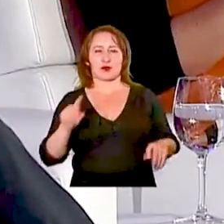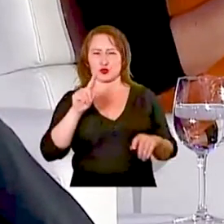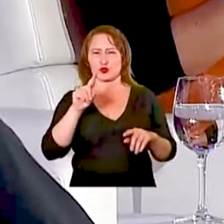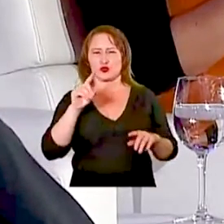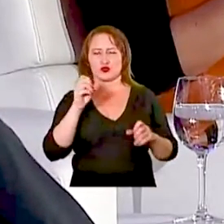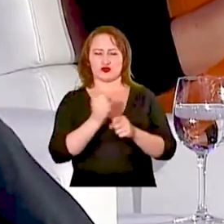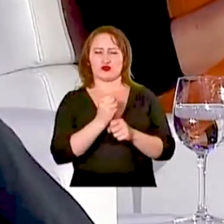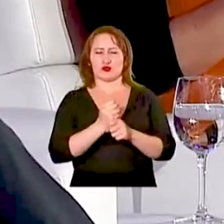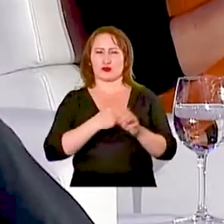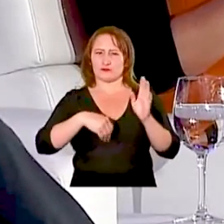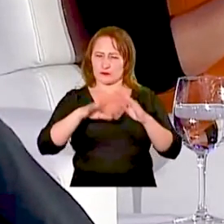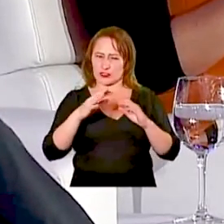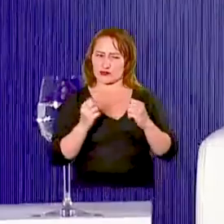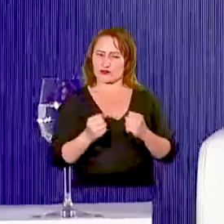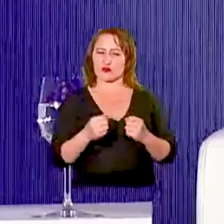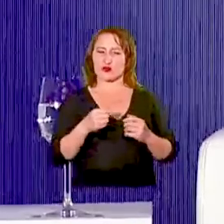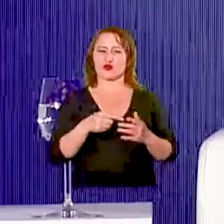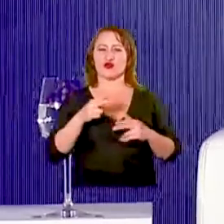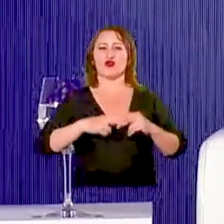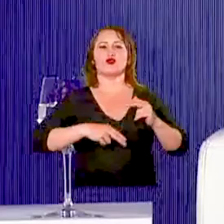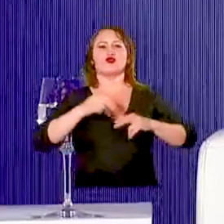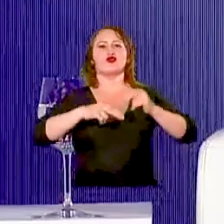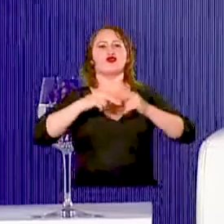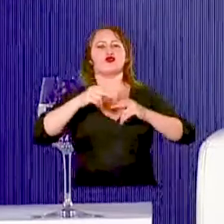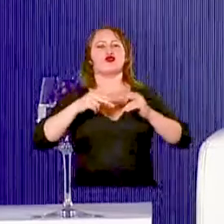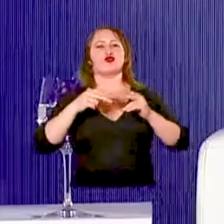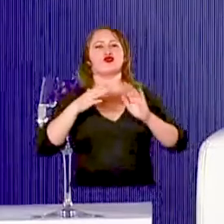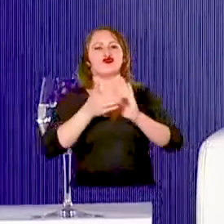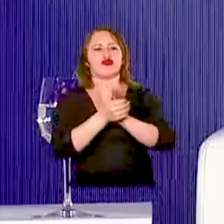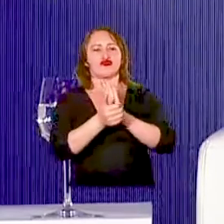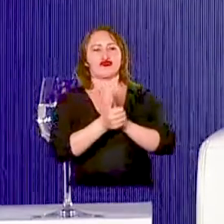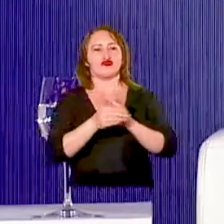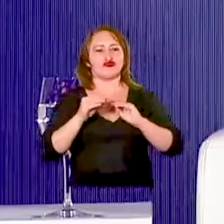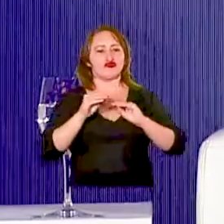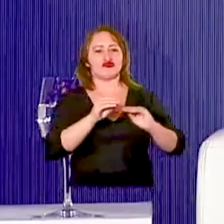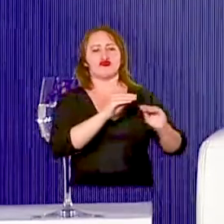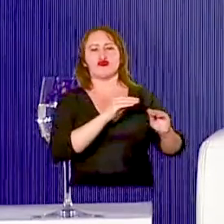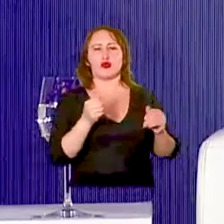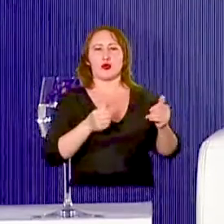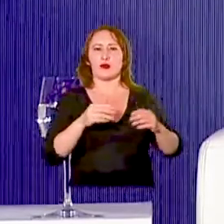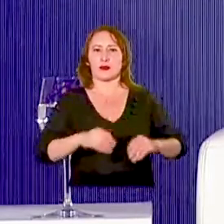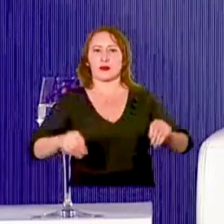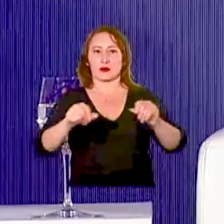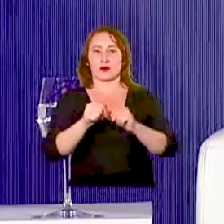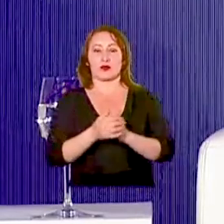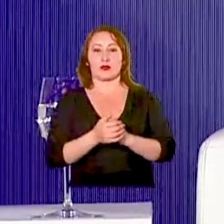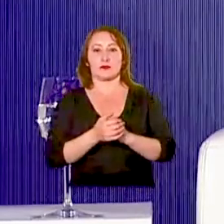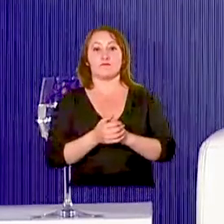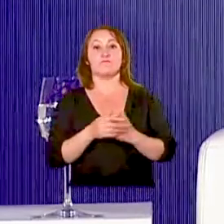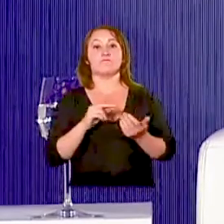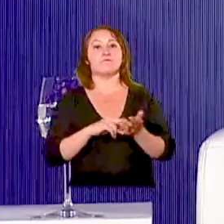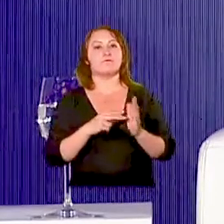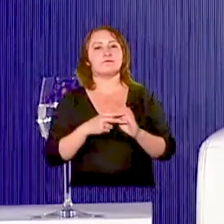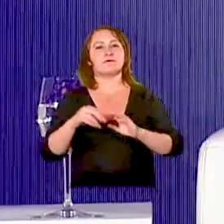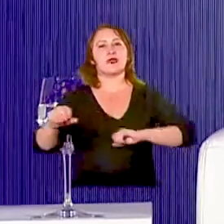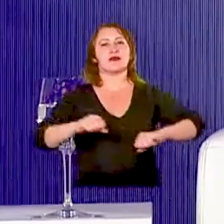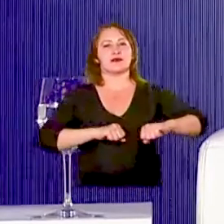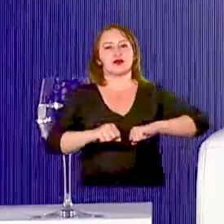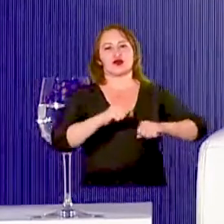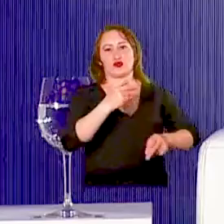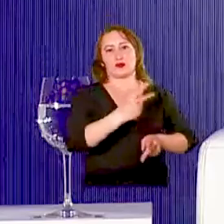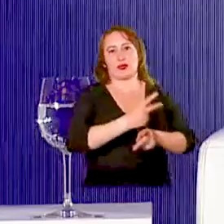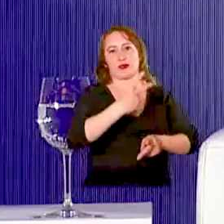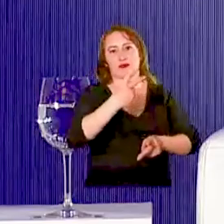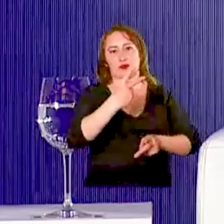trabajar con mayor ahínco en la construcción de capacidades a nivel territorial tiene que ver con la gestión del riesgo